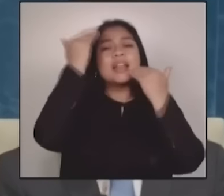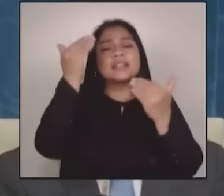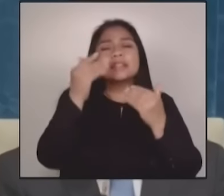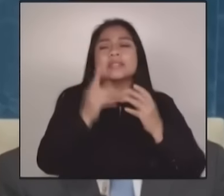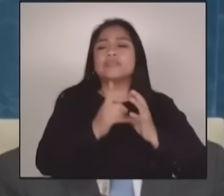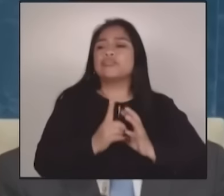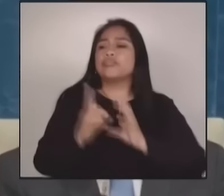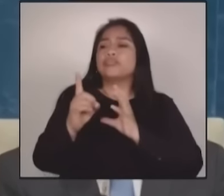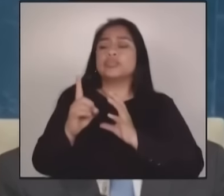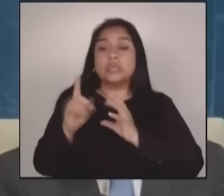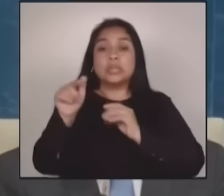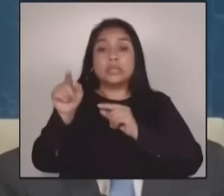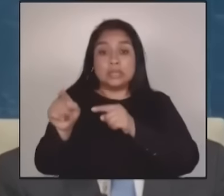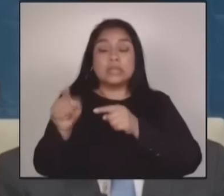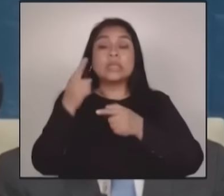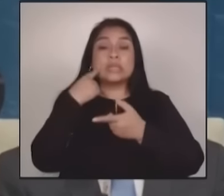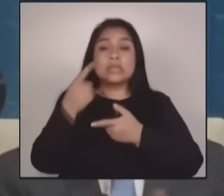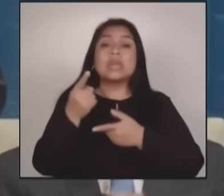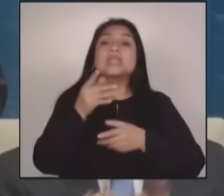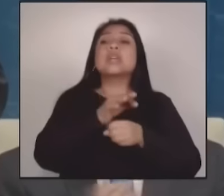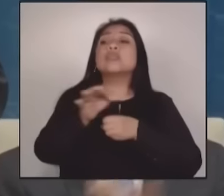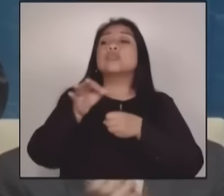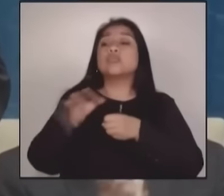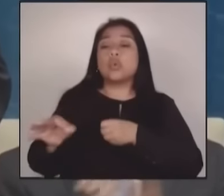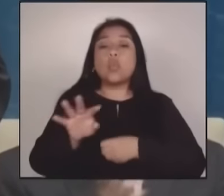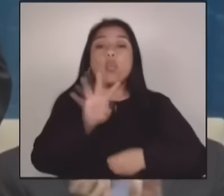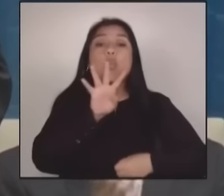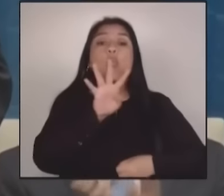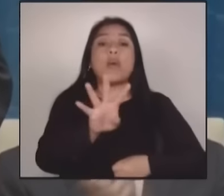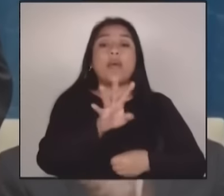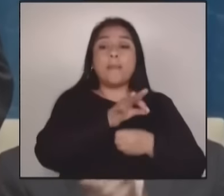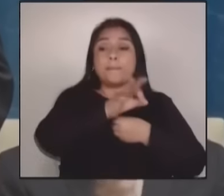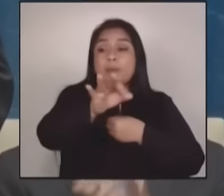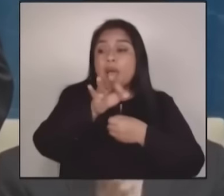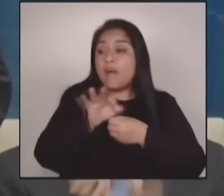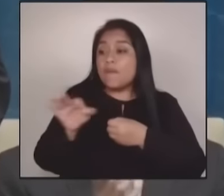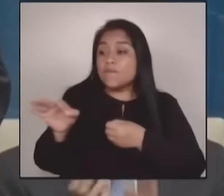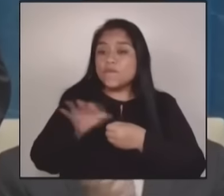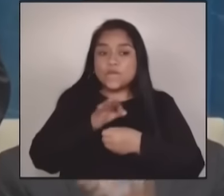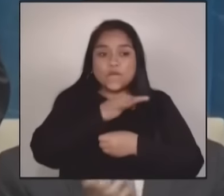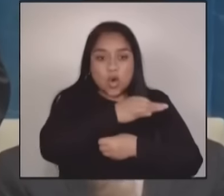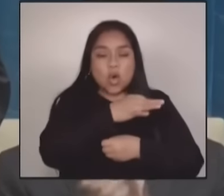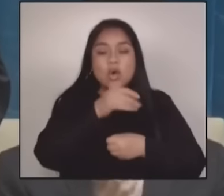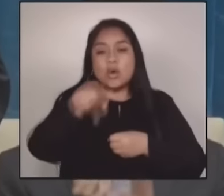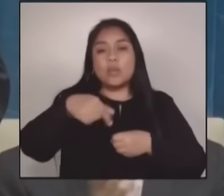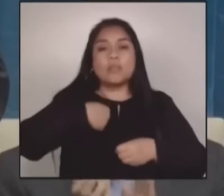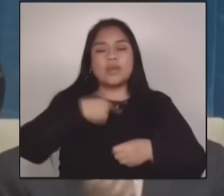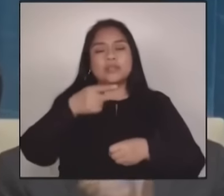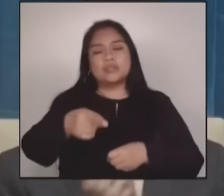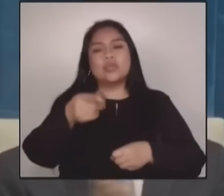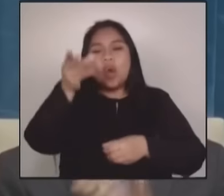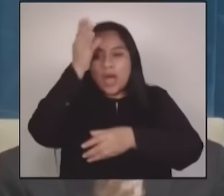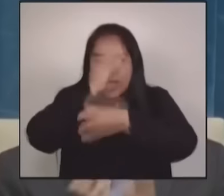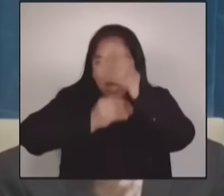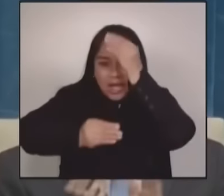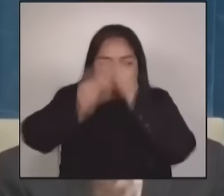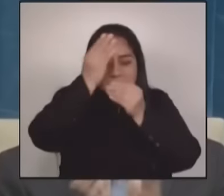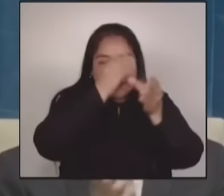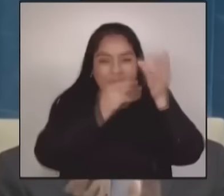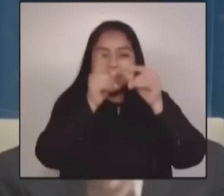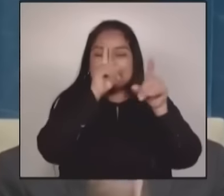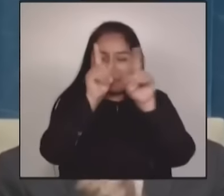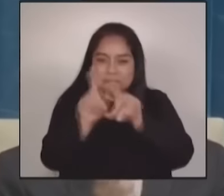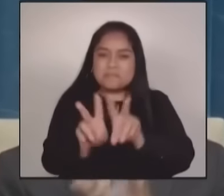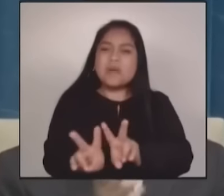los cuatro pueblos, de quienes no dejo de aprender y